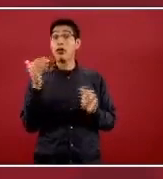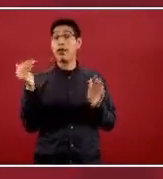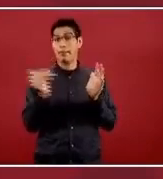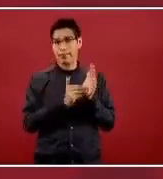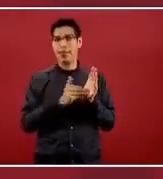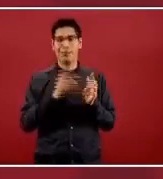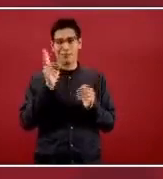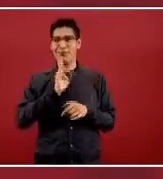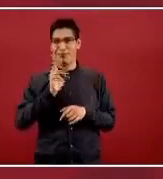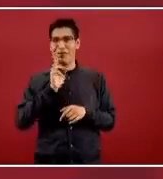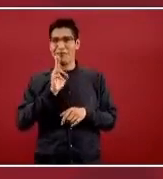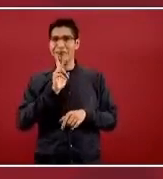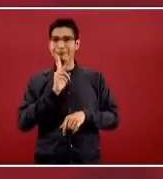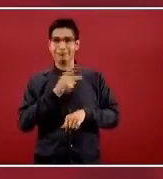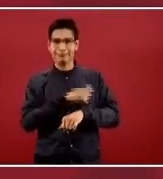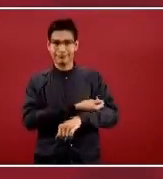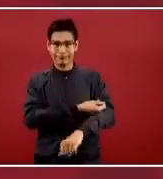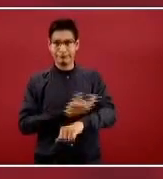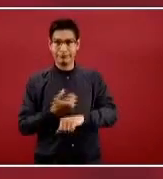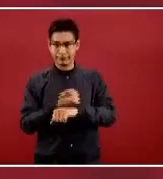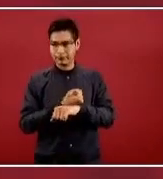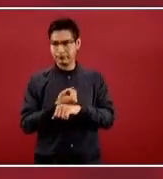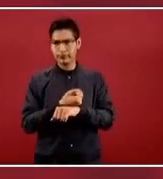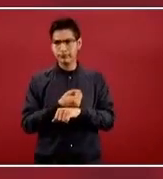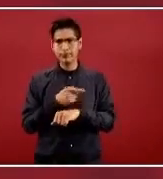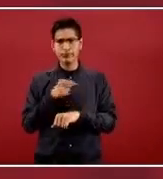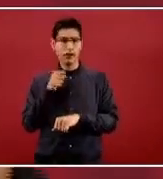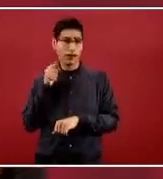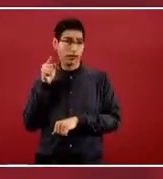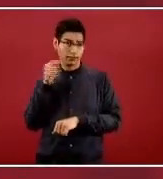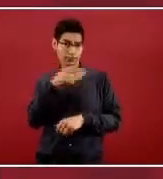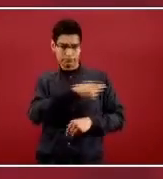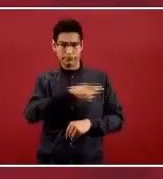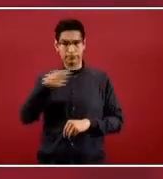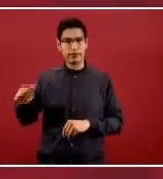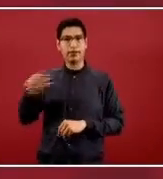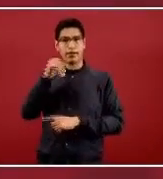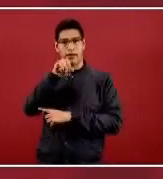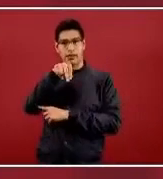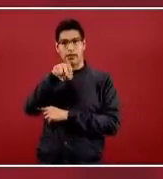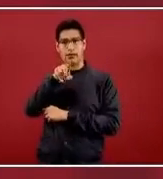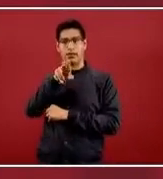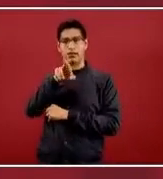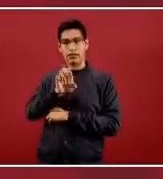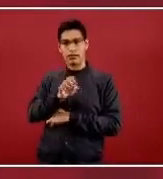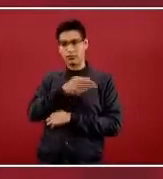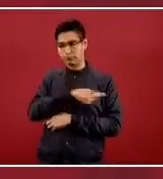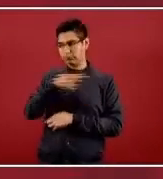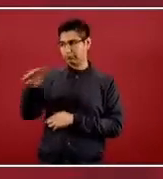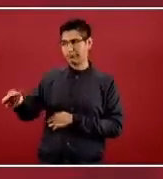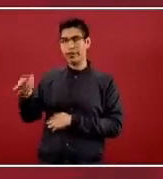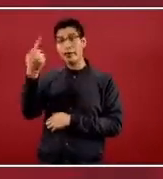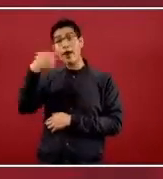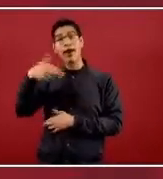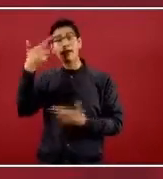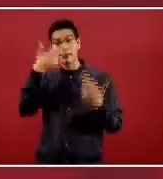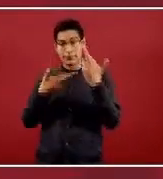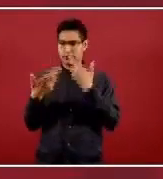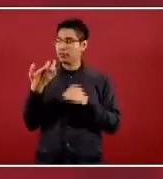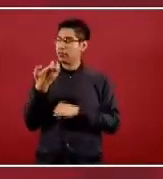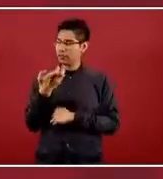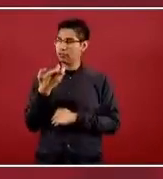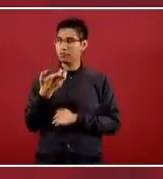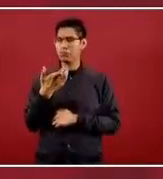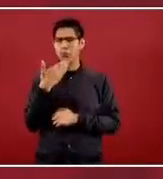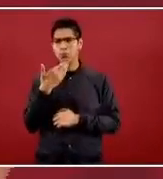en evaluación precisamente en el INDRE, y todo esto está llegando más o menos de acuerdo al plan.